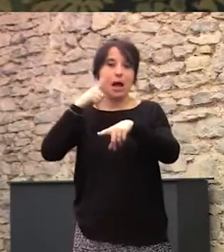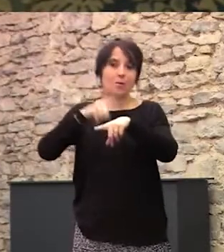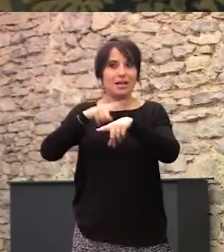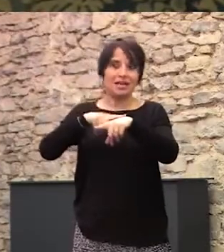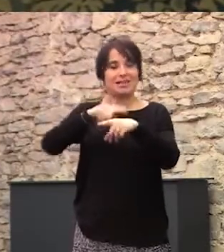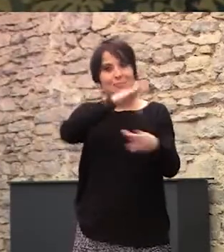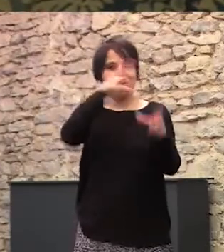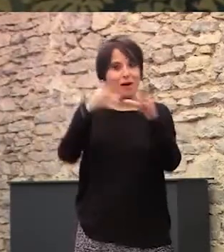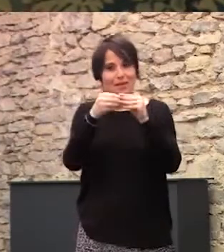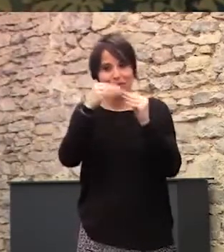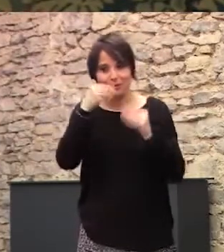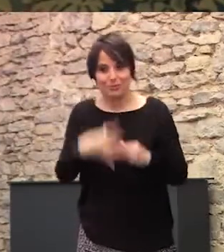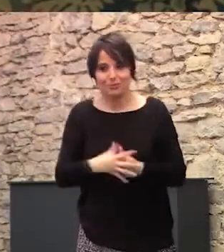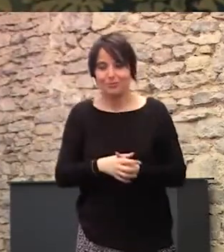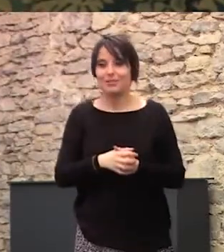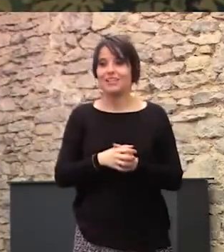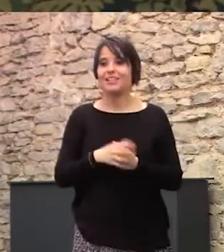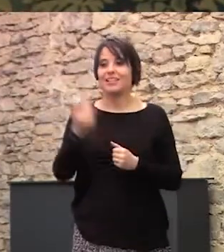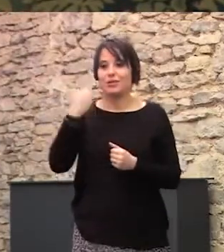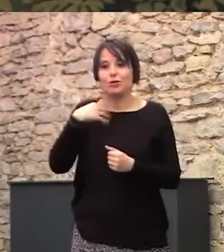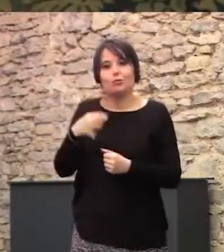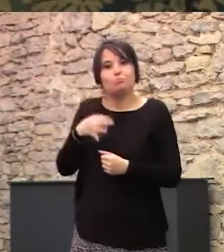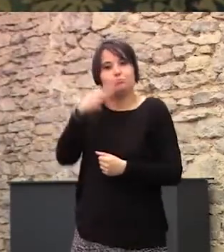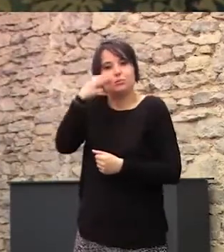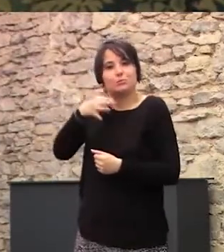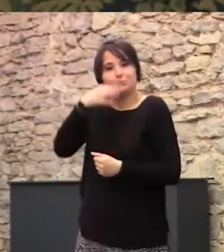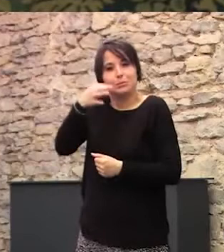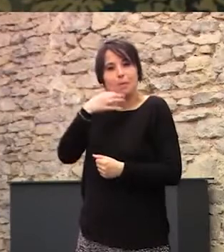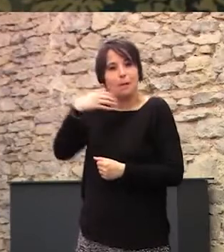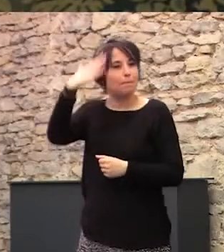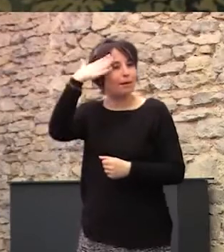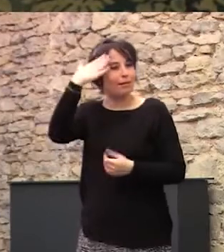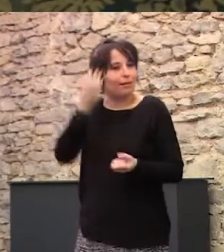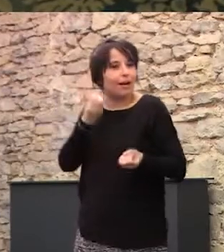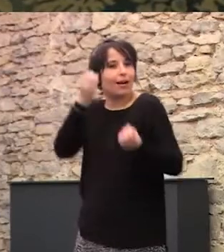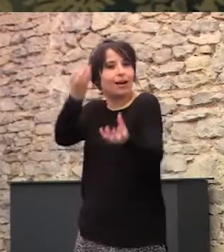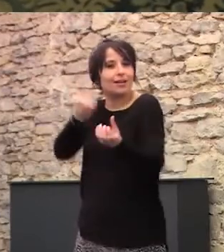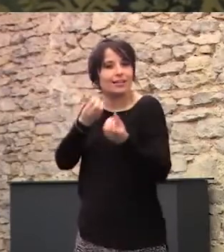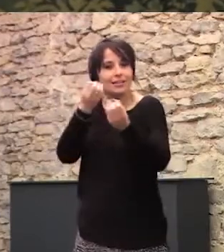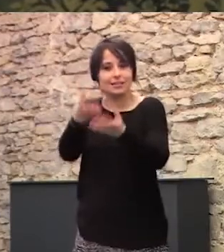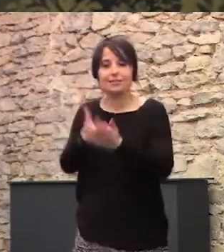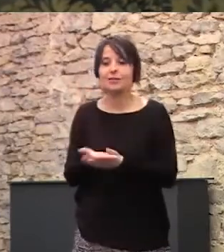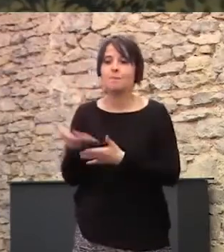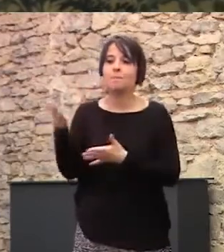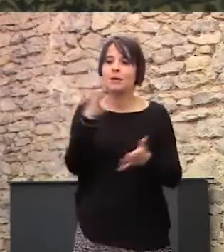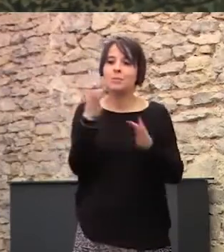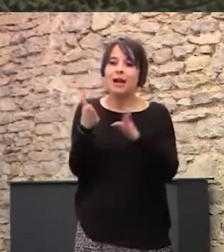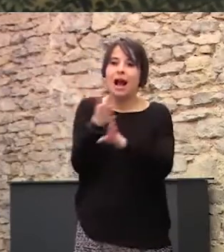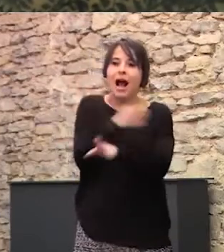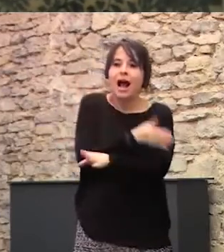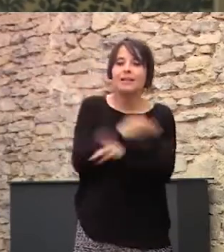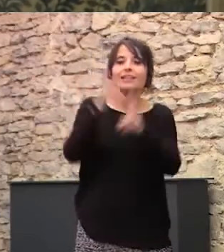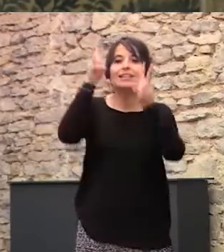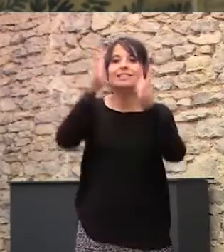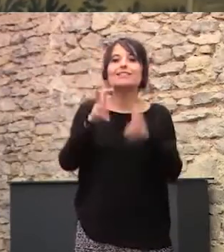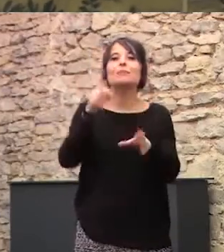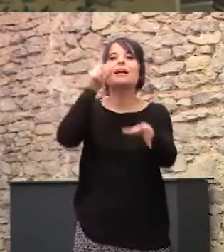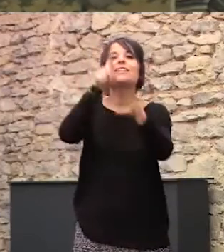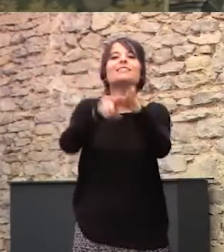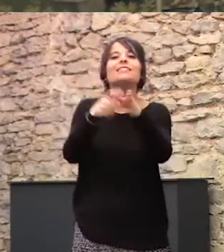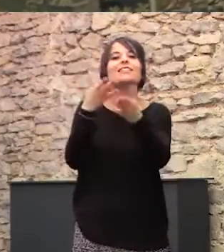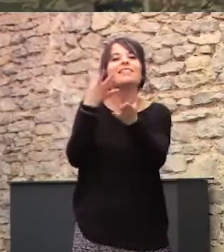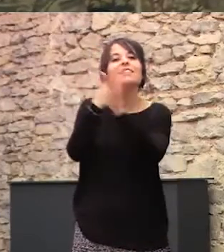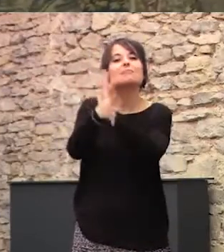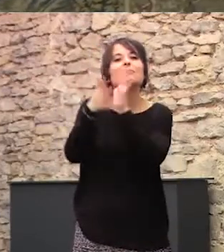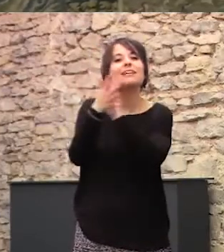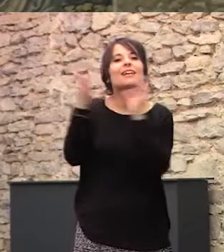el tiempo y doy las ideas principales de esos aspectos. Voy a situar un poco la perspectiva de la intervención y luego hacer